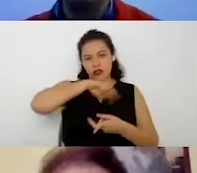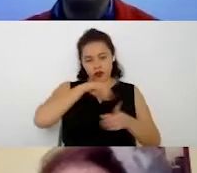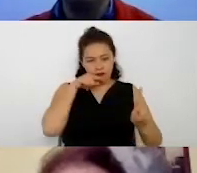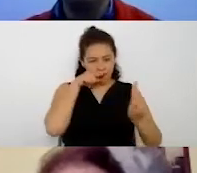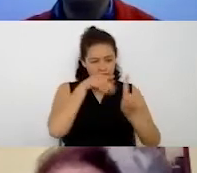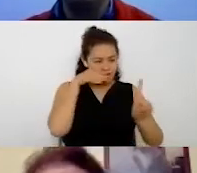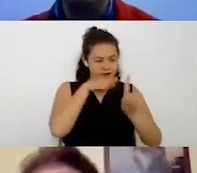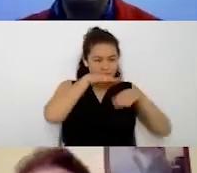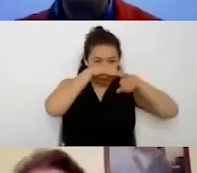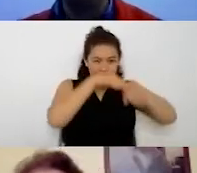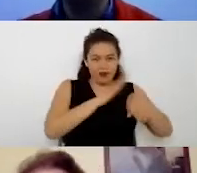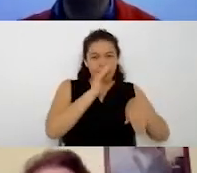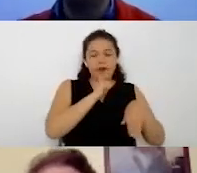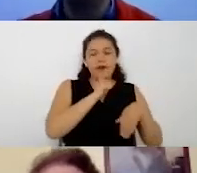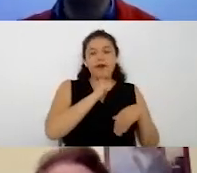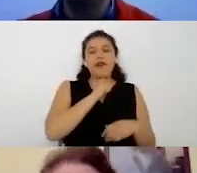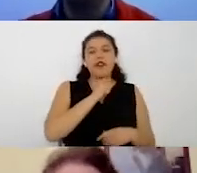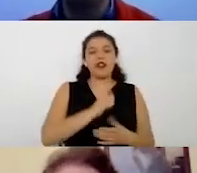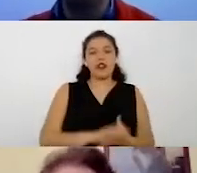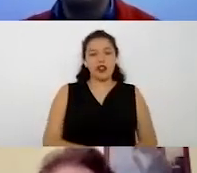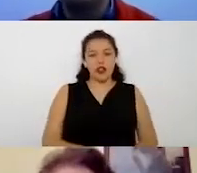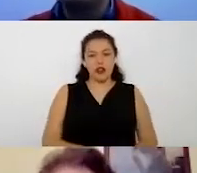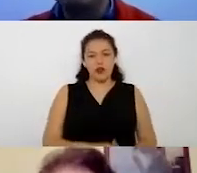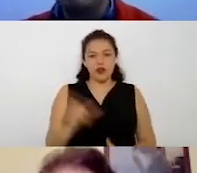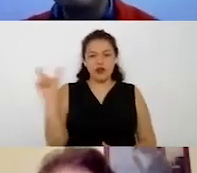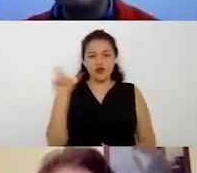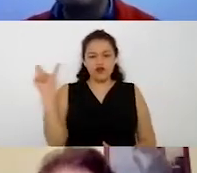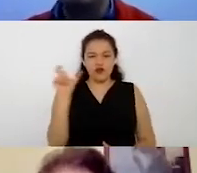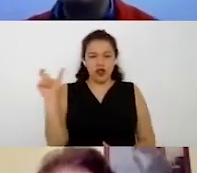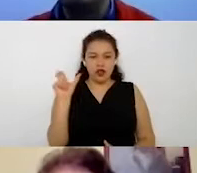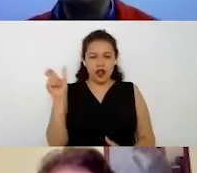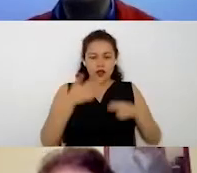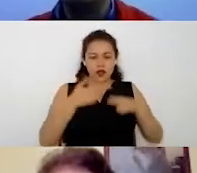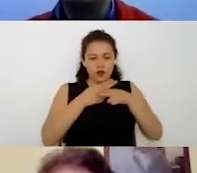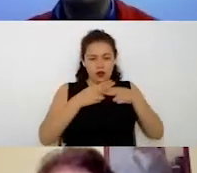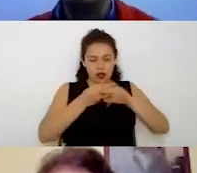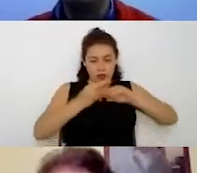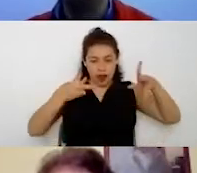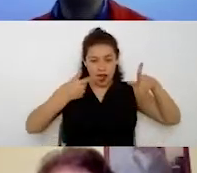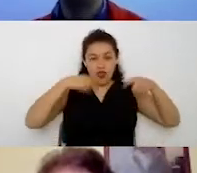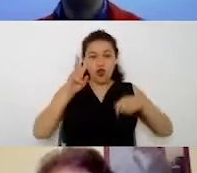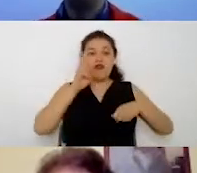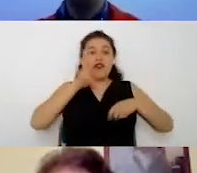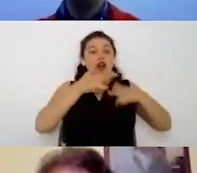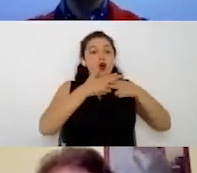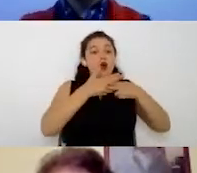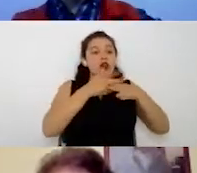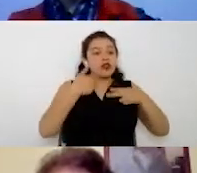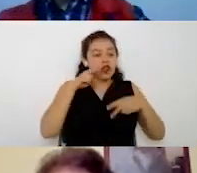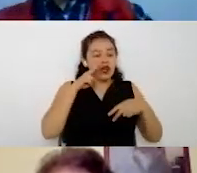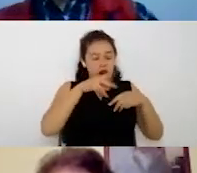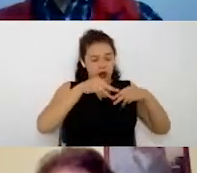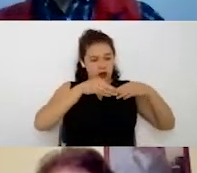presión directa es cuando tengamos una fractura expuesta. ¿De acuerdo? ¿Por